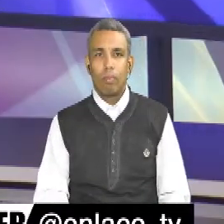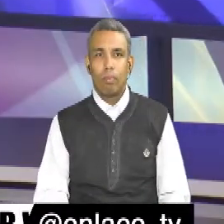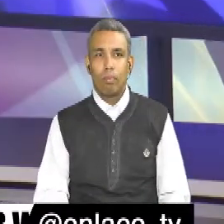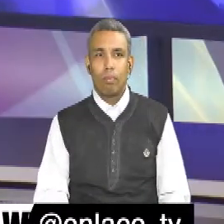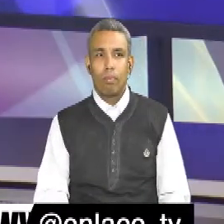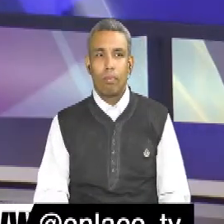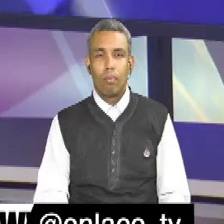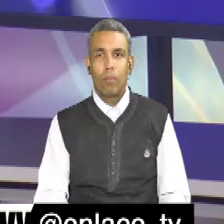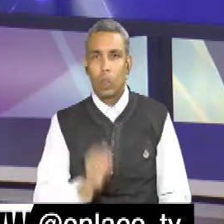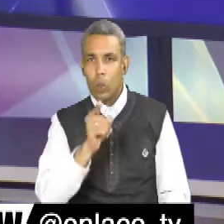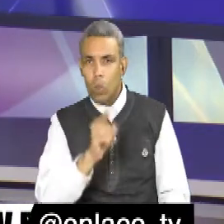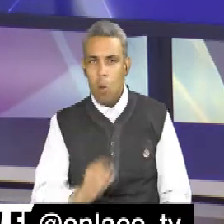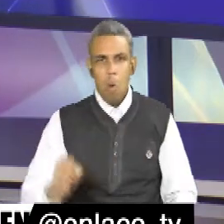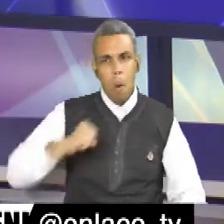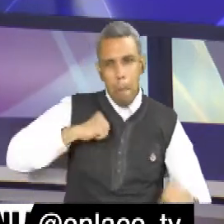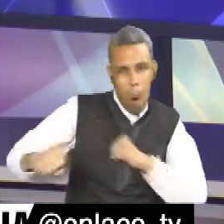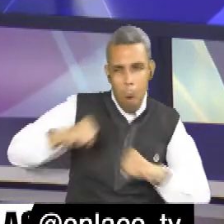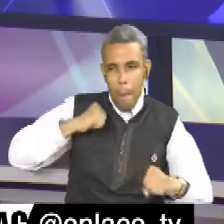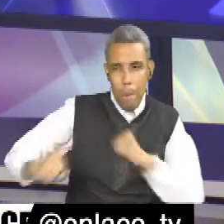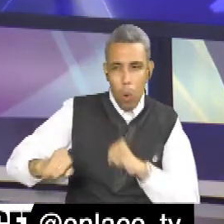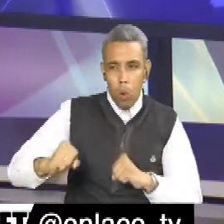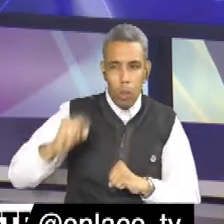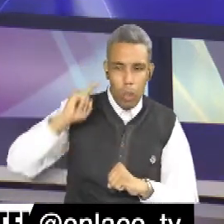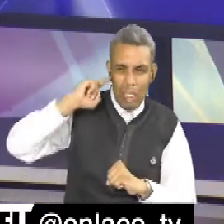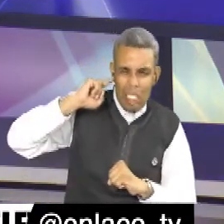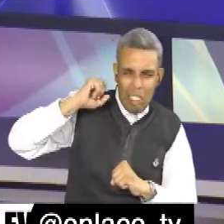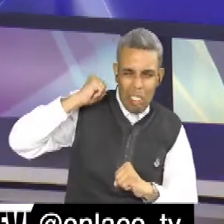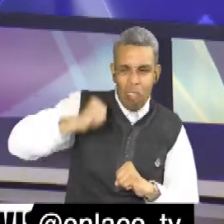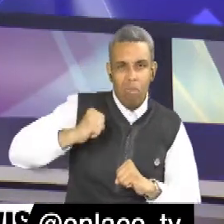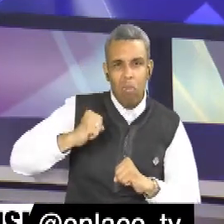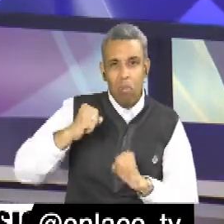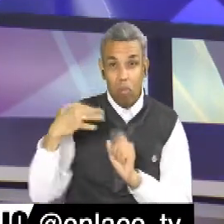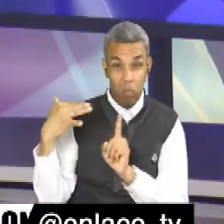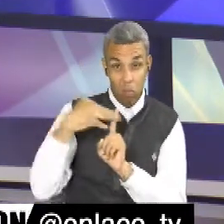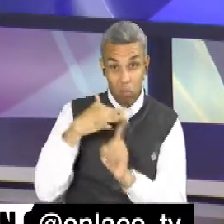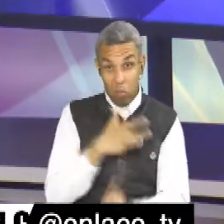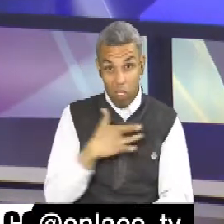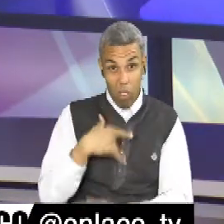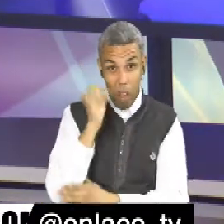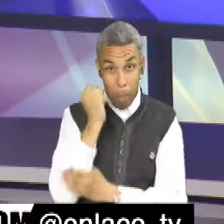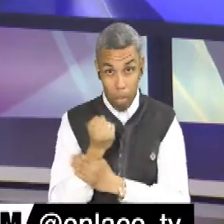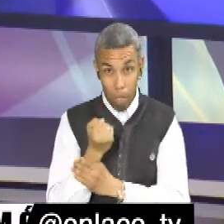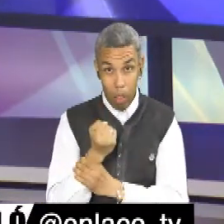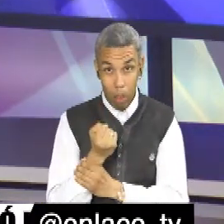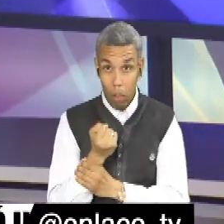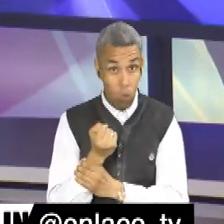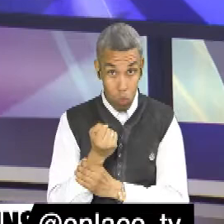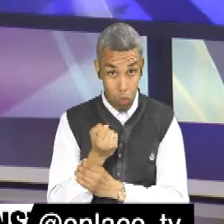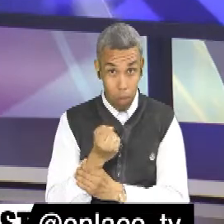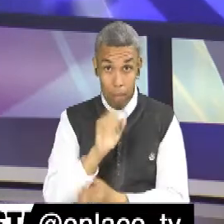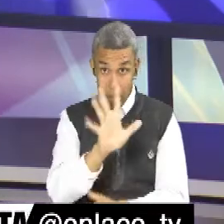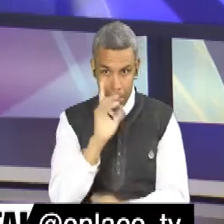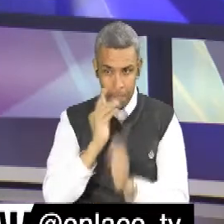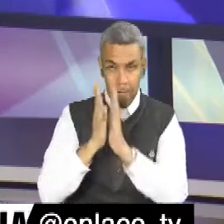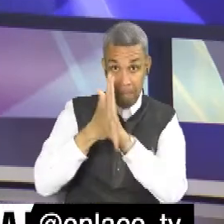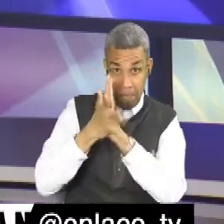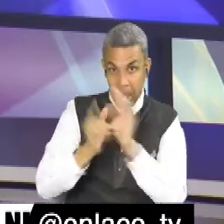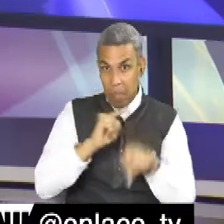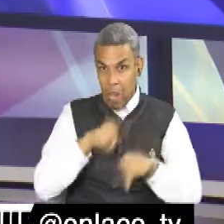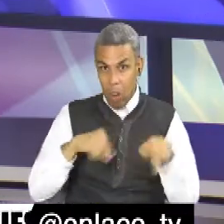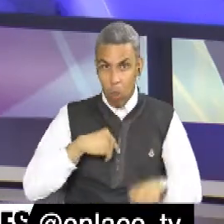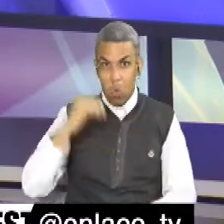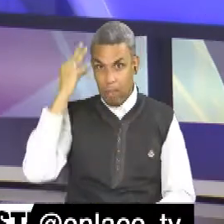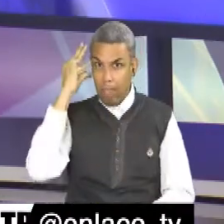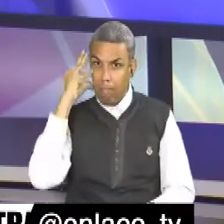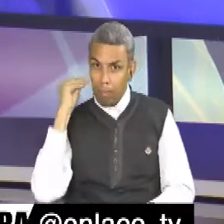del sonido se está contribuyendo a la conservación y preservación del medio ambiente. A continuación les contamos cómo los excesos del ruido afectan